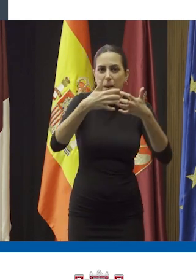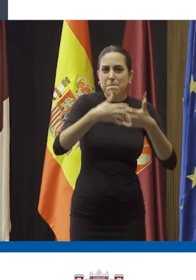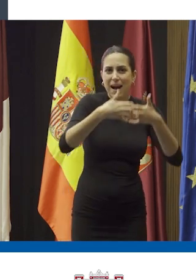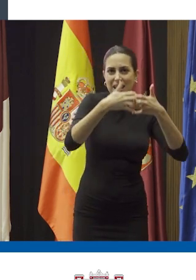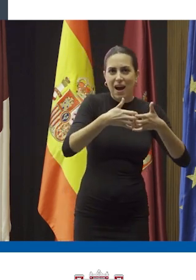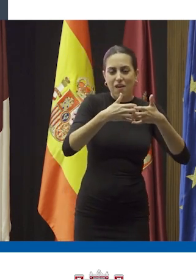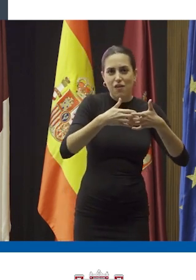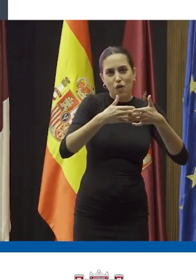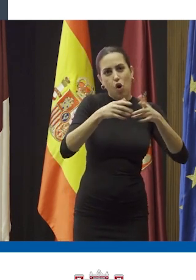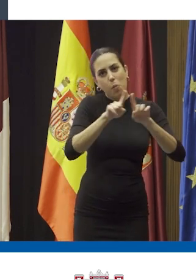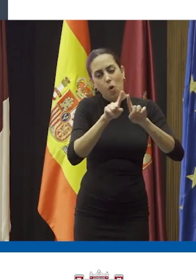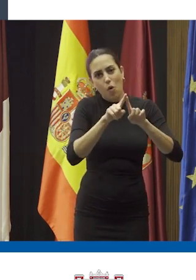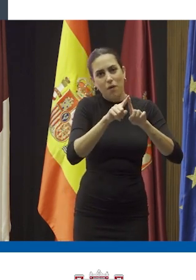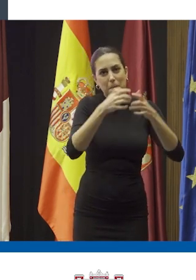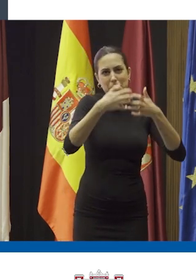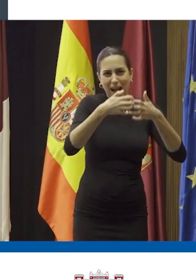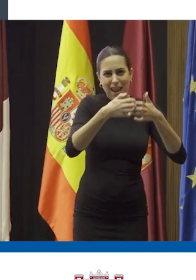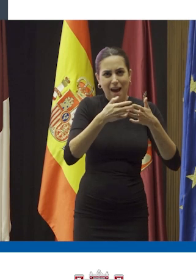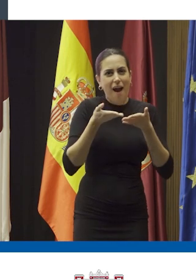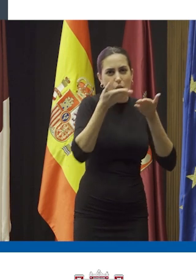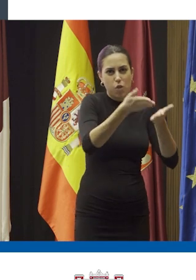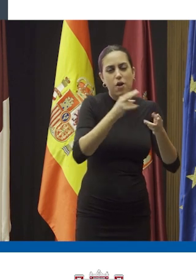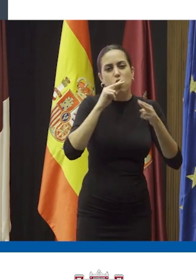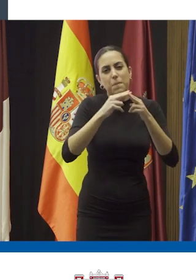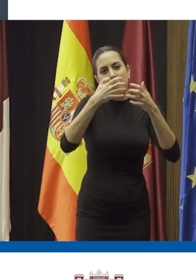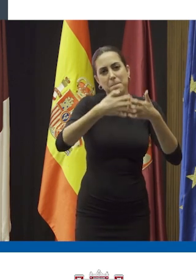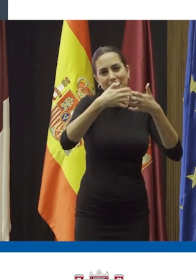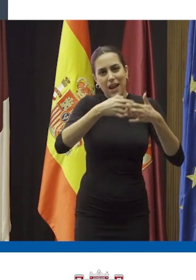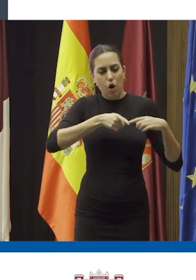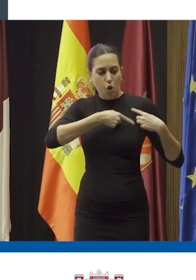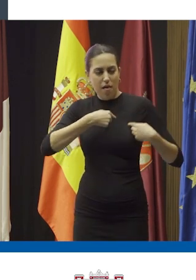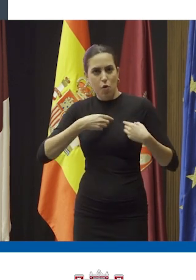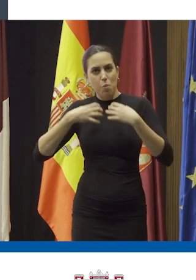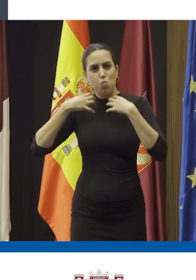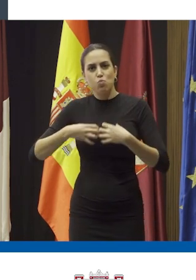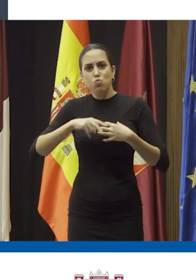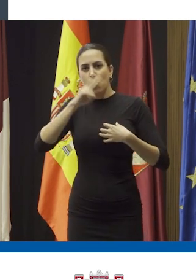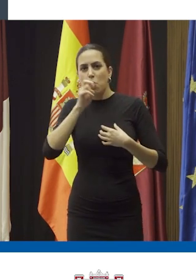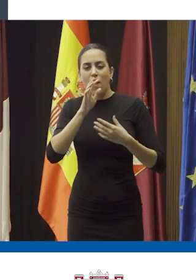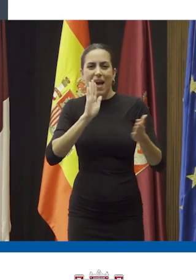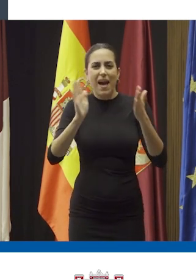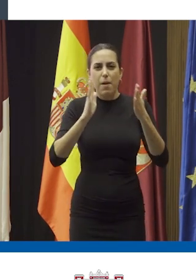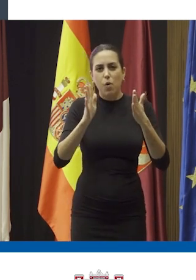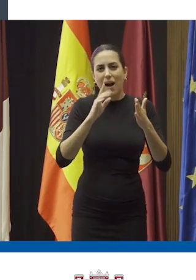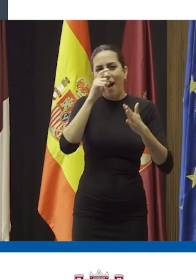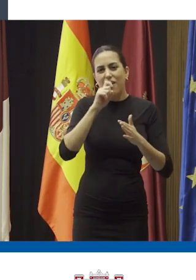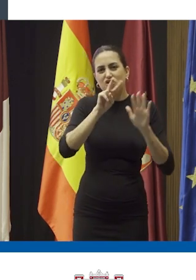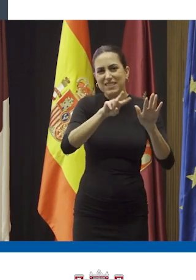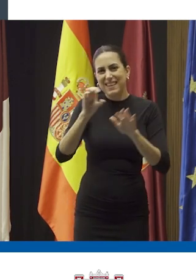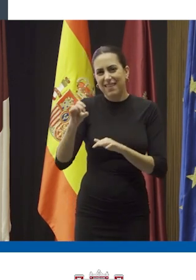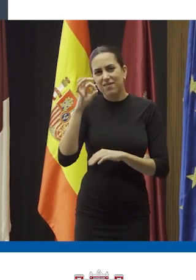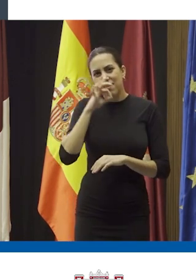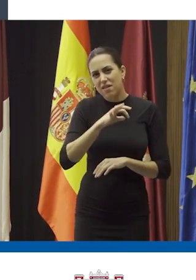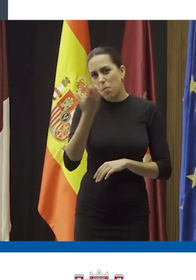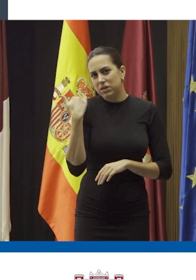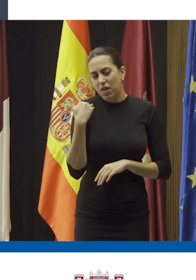función del corazón. La máquina corazón-pulmón. De los años prácticamente 70 y no más, del siglo pasado. Permitió